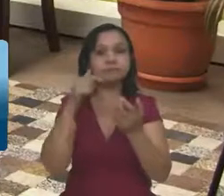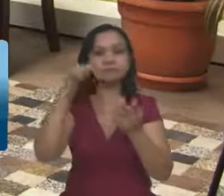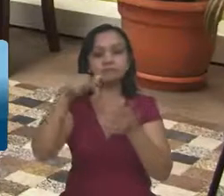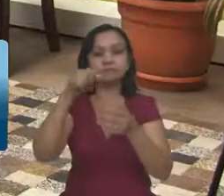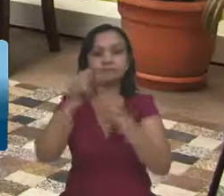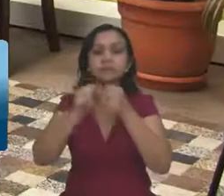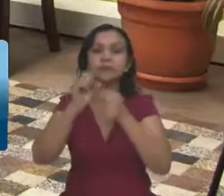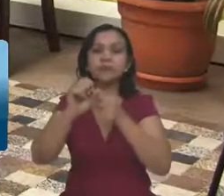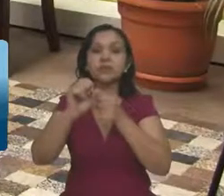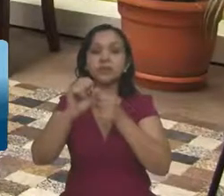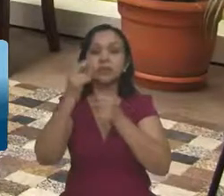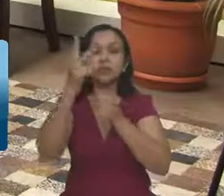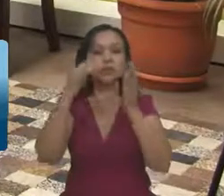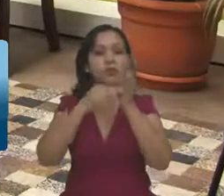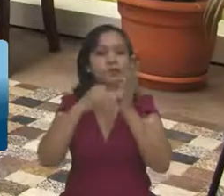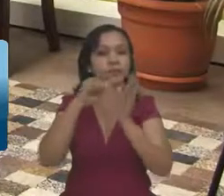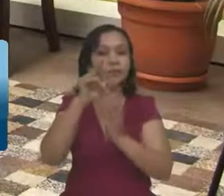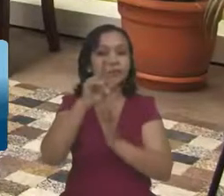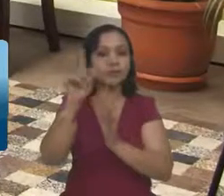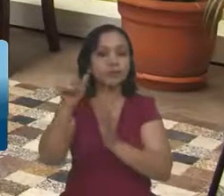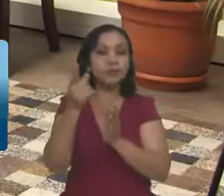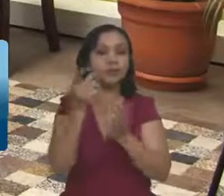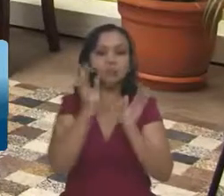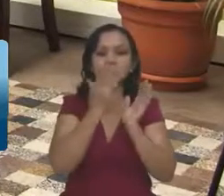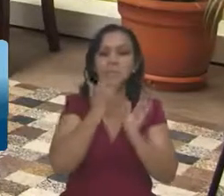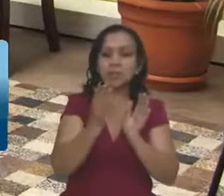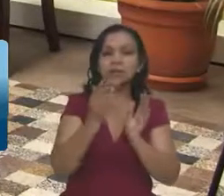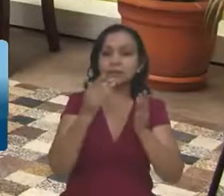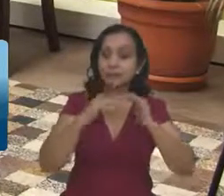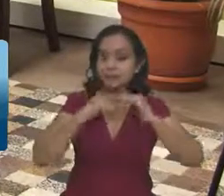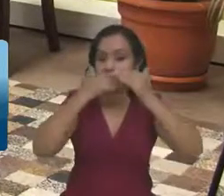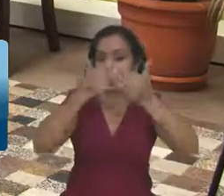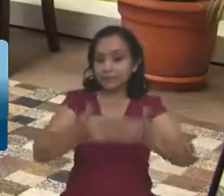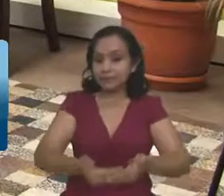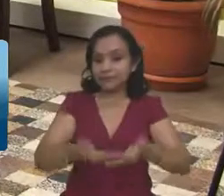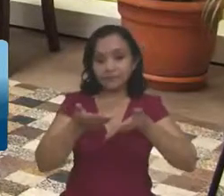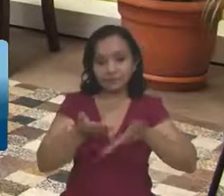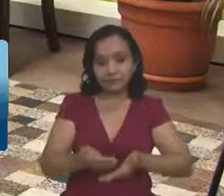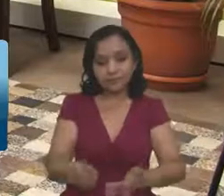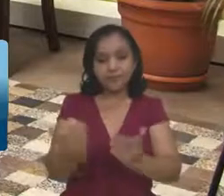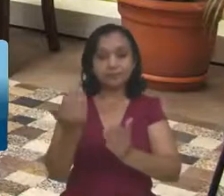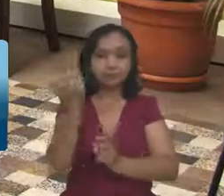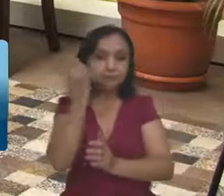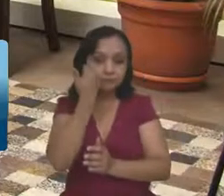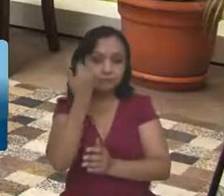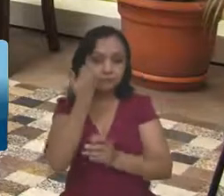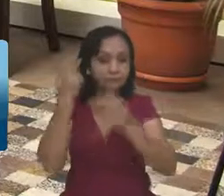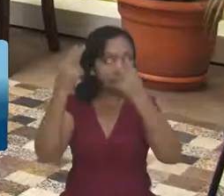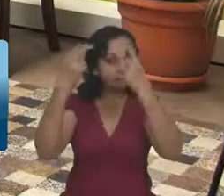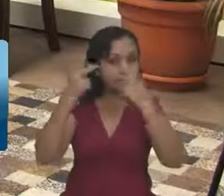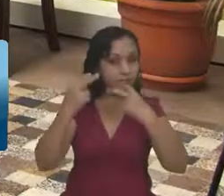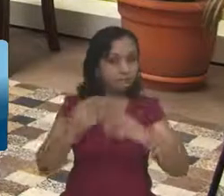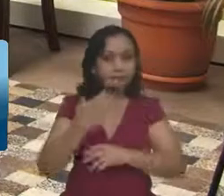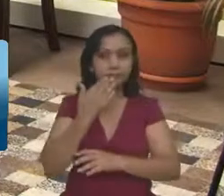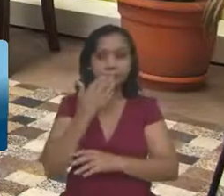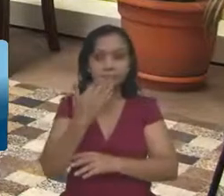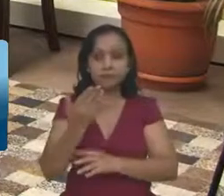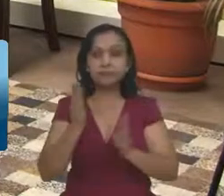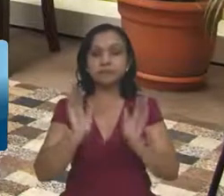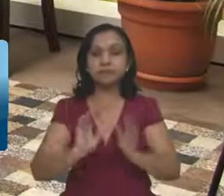año, porque ven su condición económica, ven si tiene la mujer alguna enfermedad, obviamente. Exactamente. Es bueno